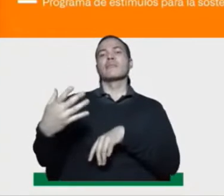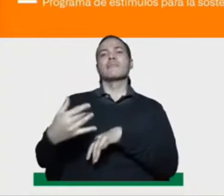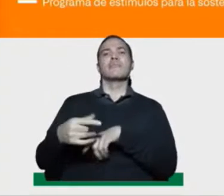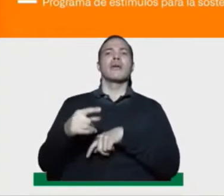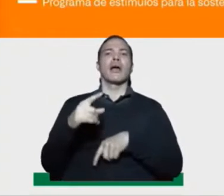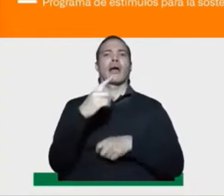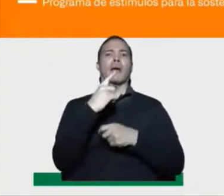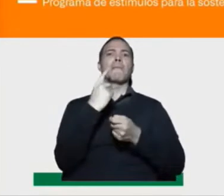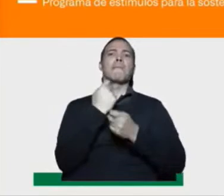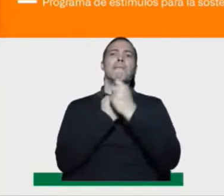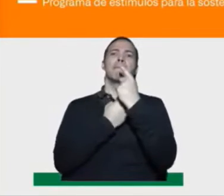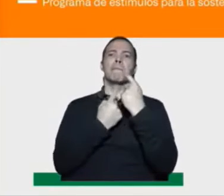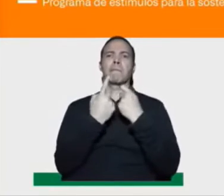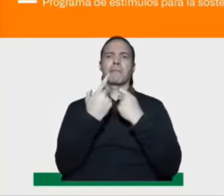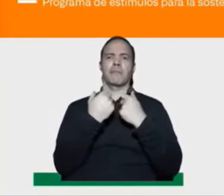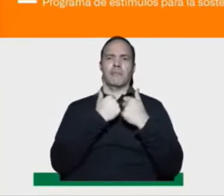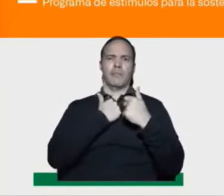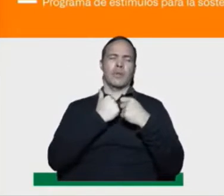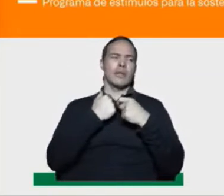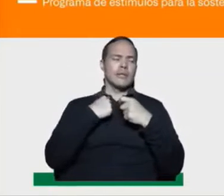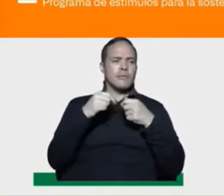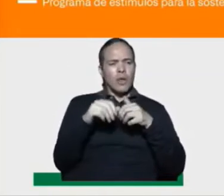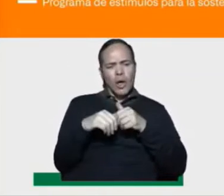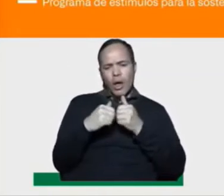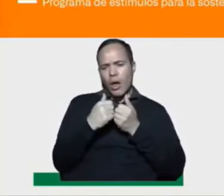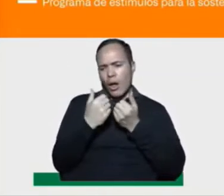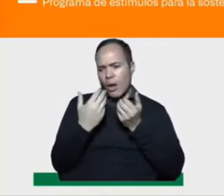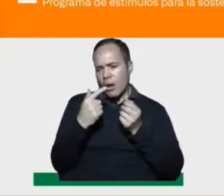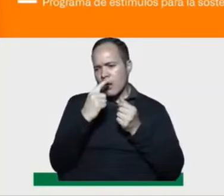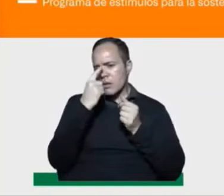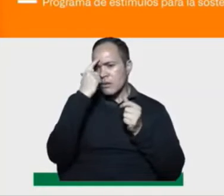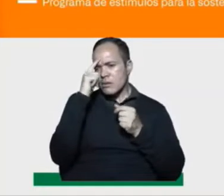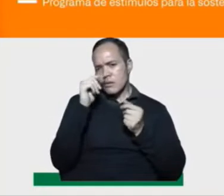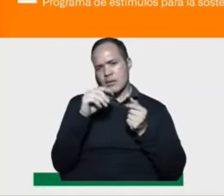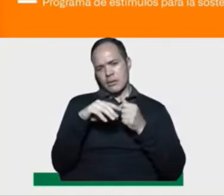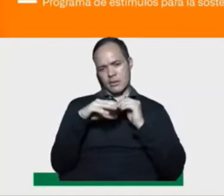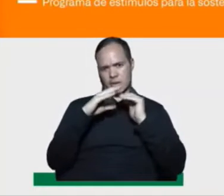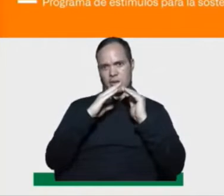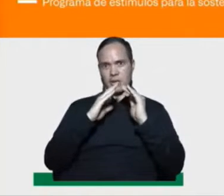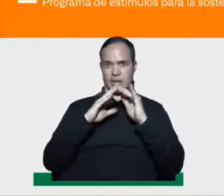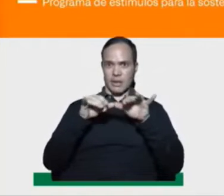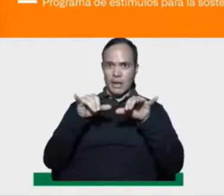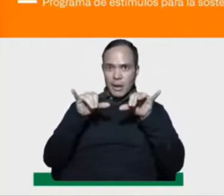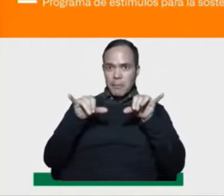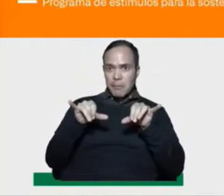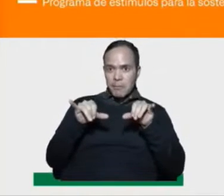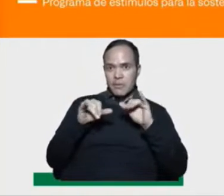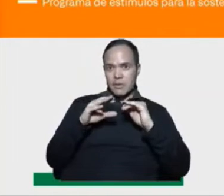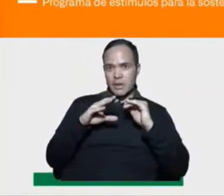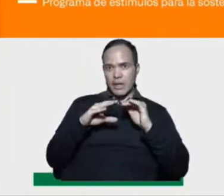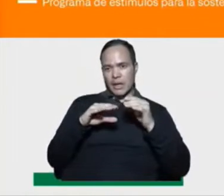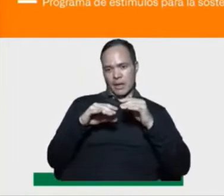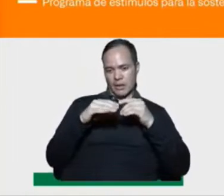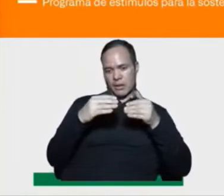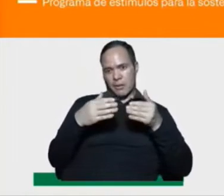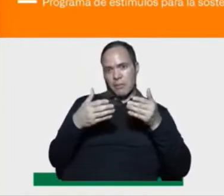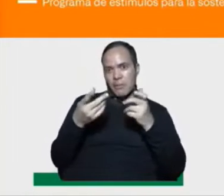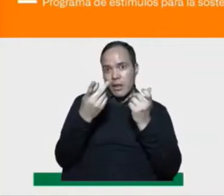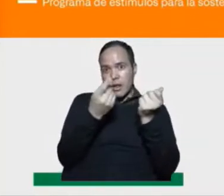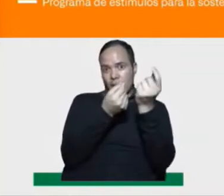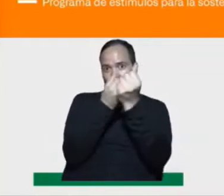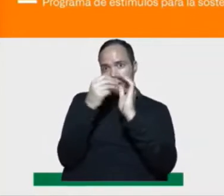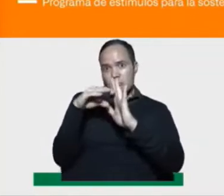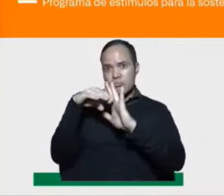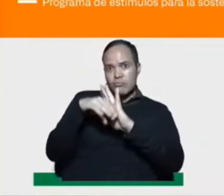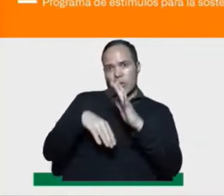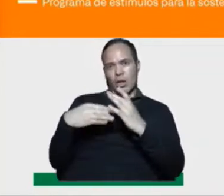prestadores turísticos para aliviar gran parte de ese proceso del encierro de sus establecimientos, de sus negocios. Entonces, creamos